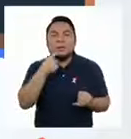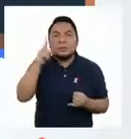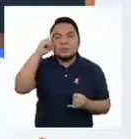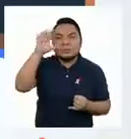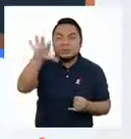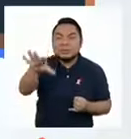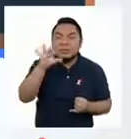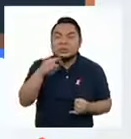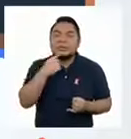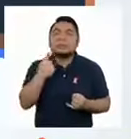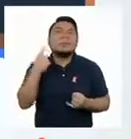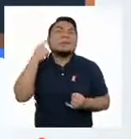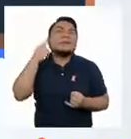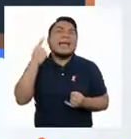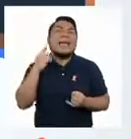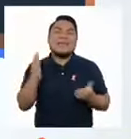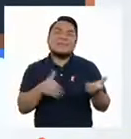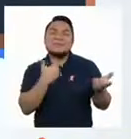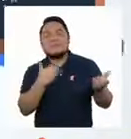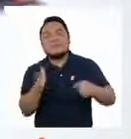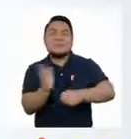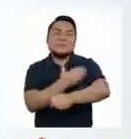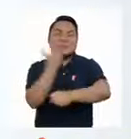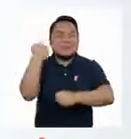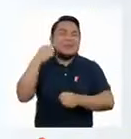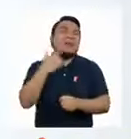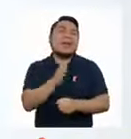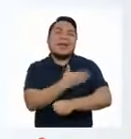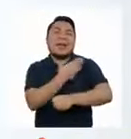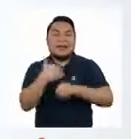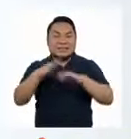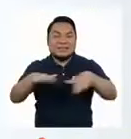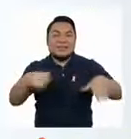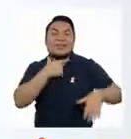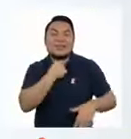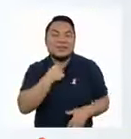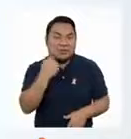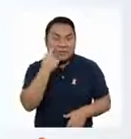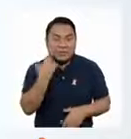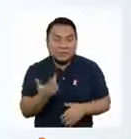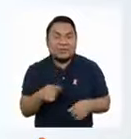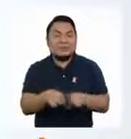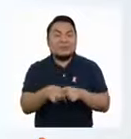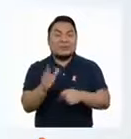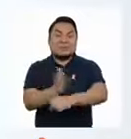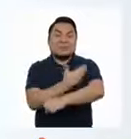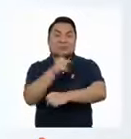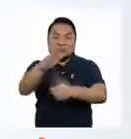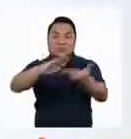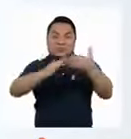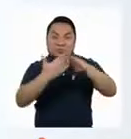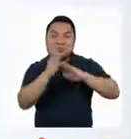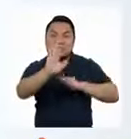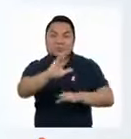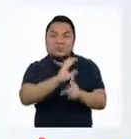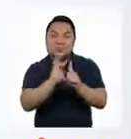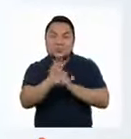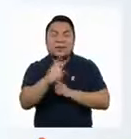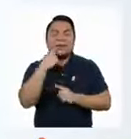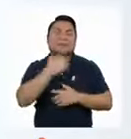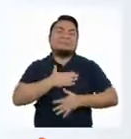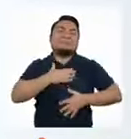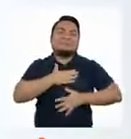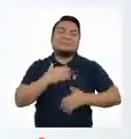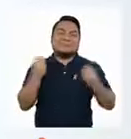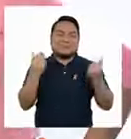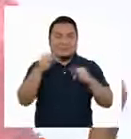pulso de una canción que sea conocida para las niñas y niños. También intenten hacerlo con música de su comunidad. Verán que la van a